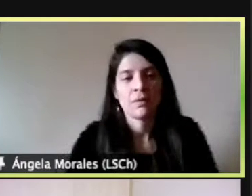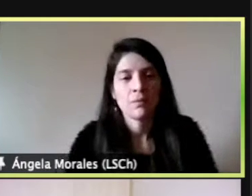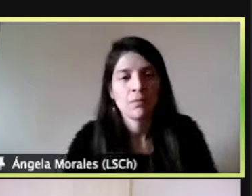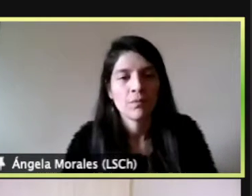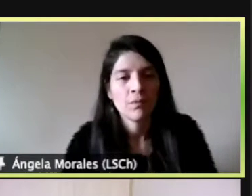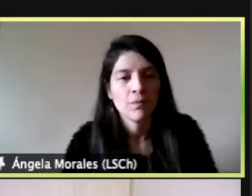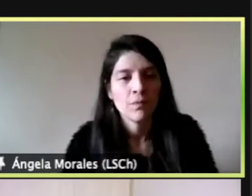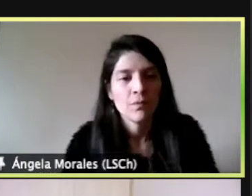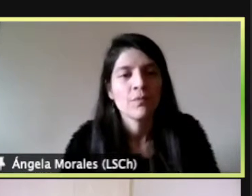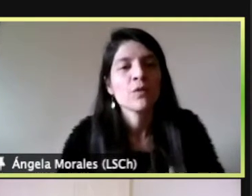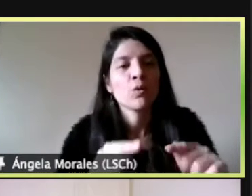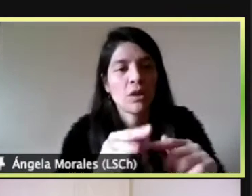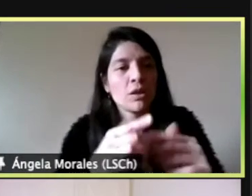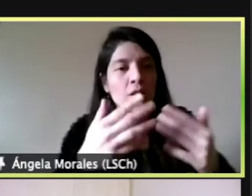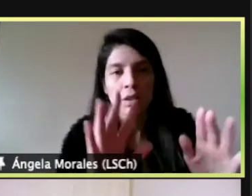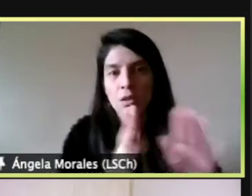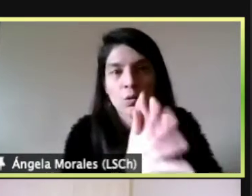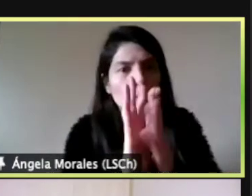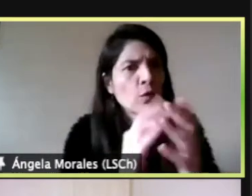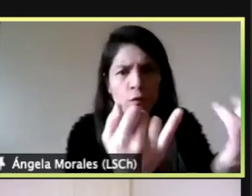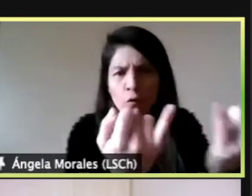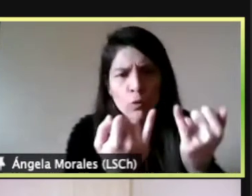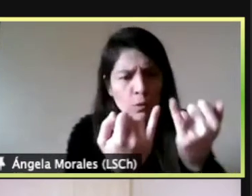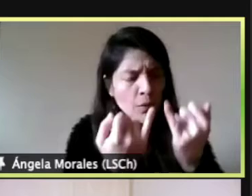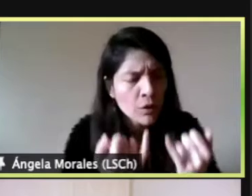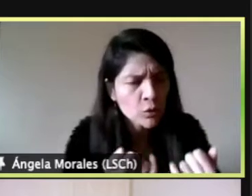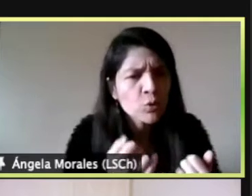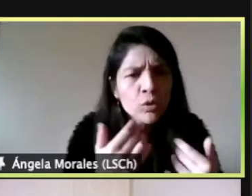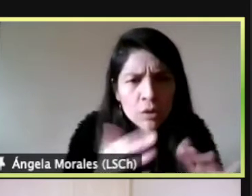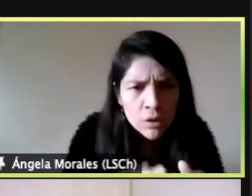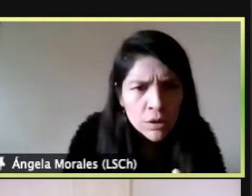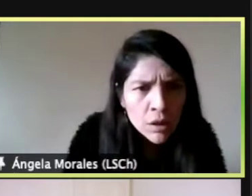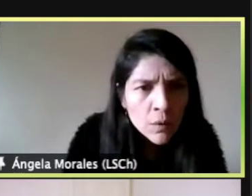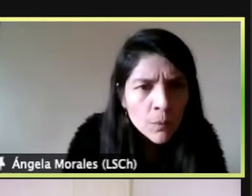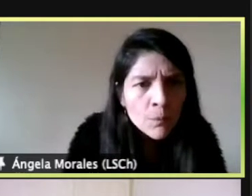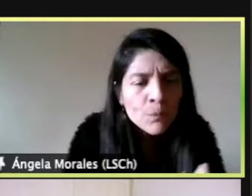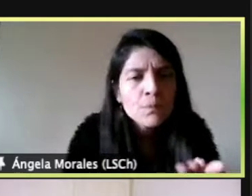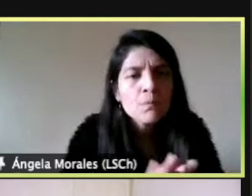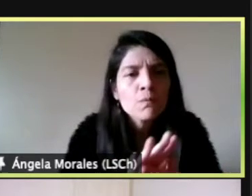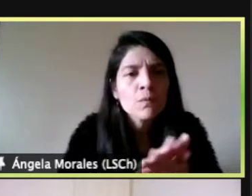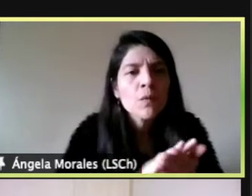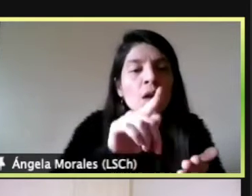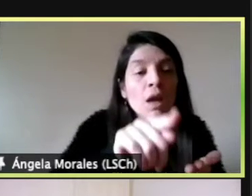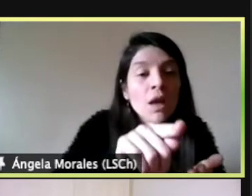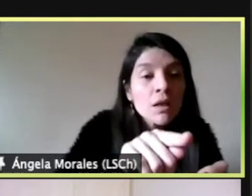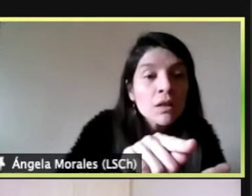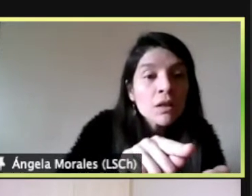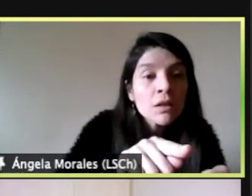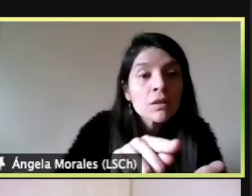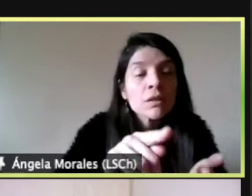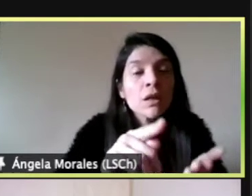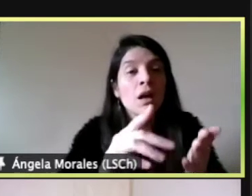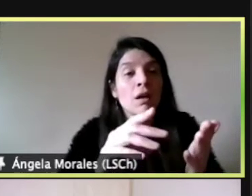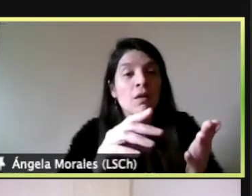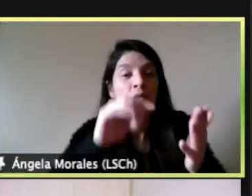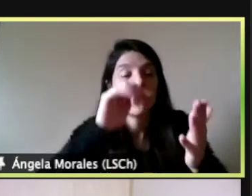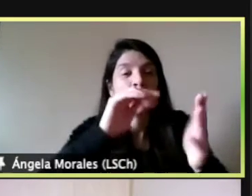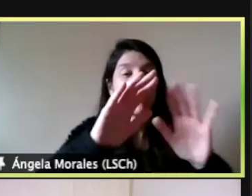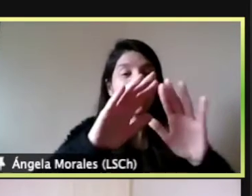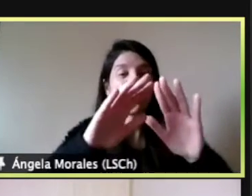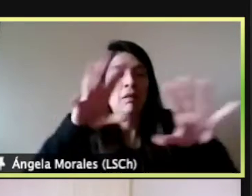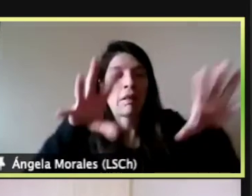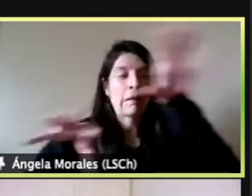la información, obviamente tenemos que procesarla, por ejemplo acá, dejarla que sea de esta manera, para que se vea más o